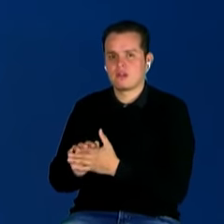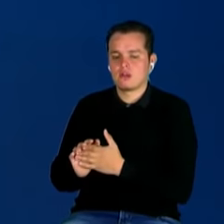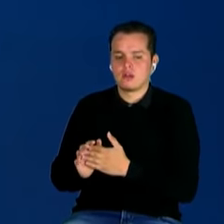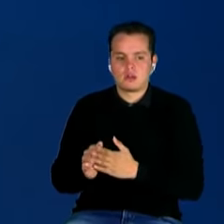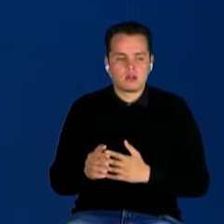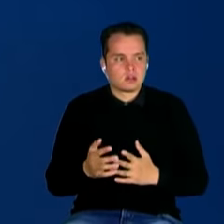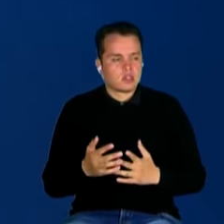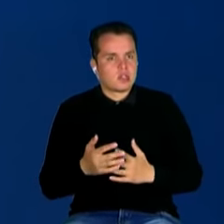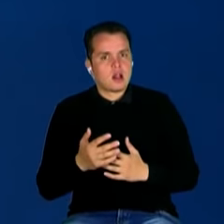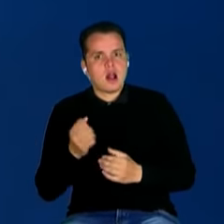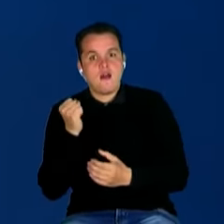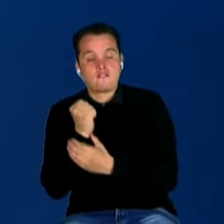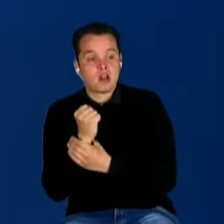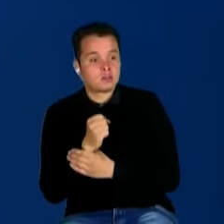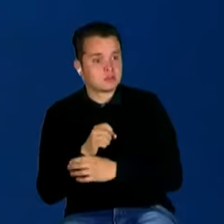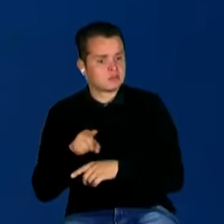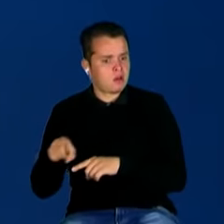niega.